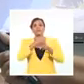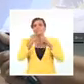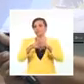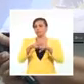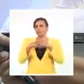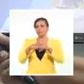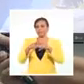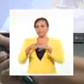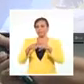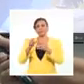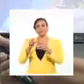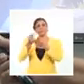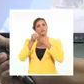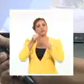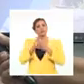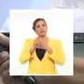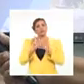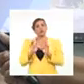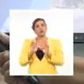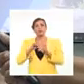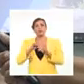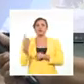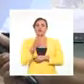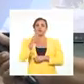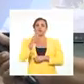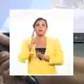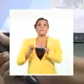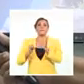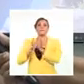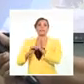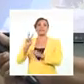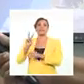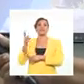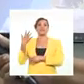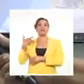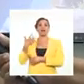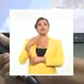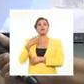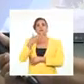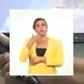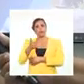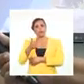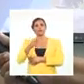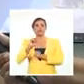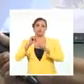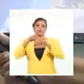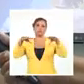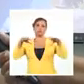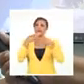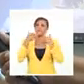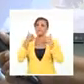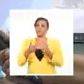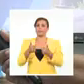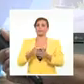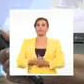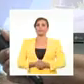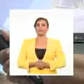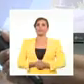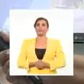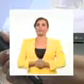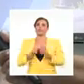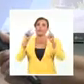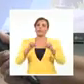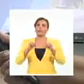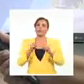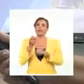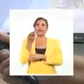generación base que nos permita tener en los meses estos de verano un nivel de generación en la generación térmica que nos permita disminuir un